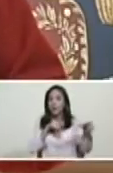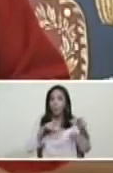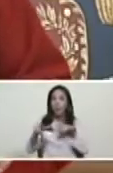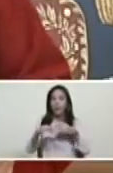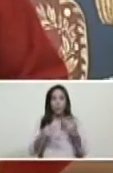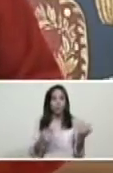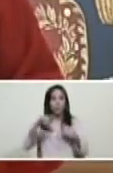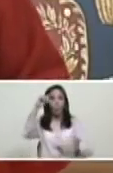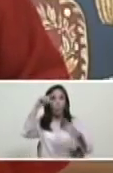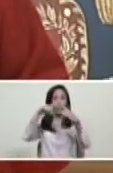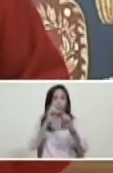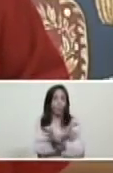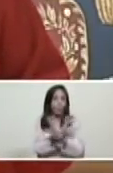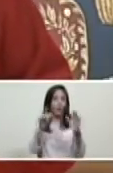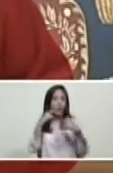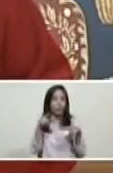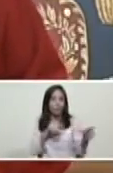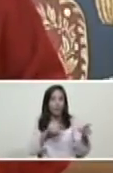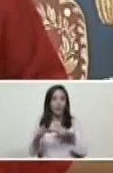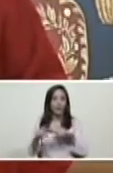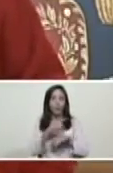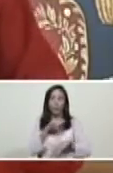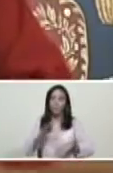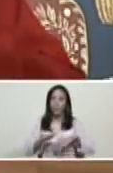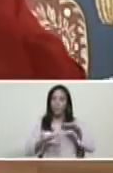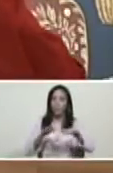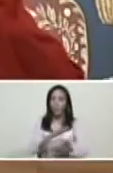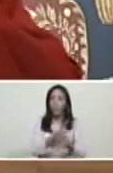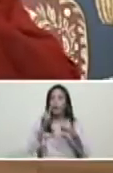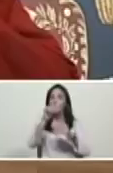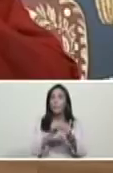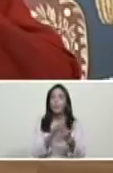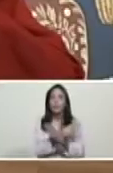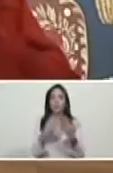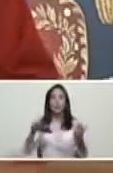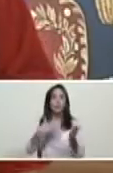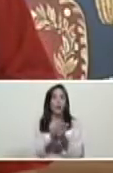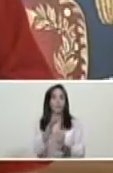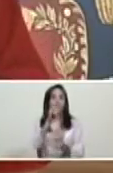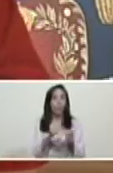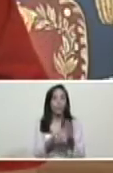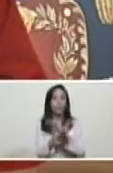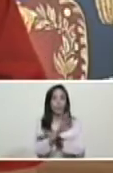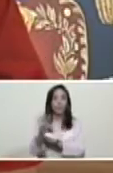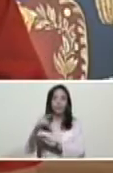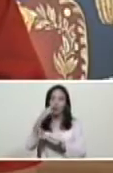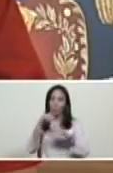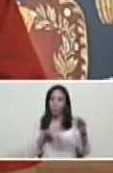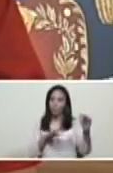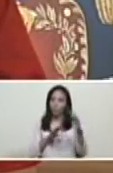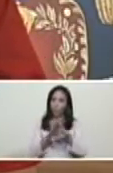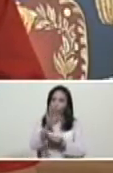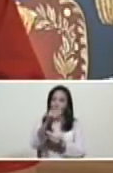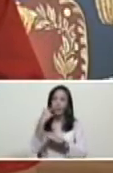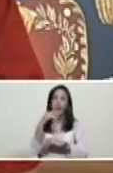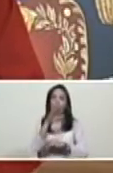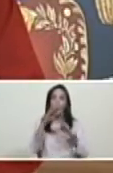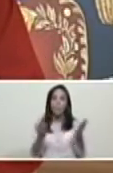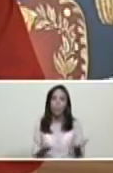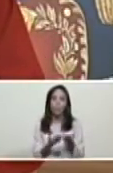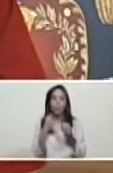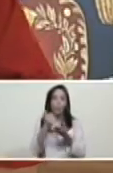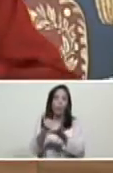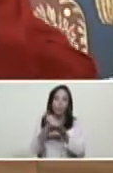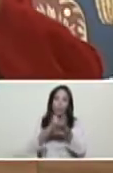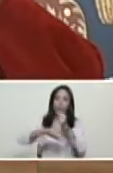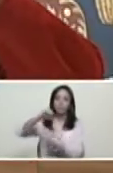como se dice, para avanzar en el periodo 2019-2025, en la nueva geopolítica mundial de beneficio